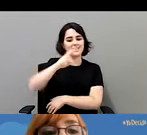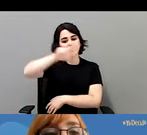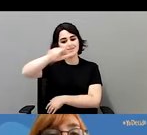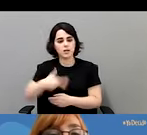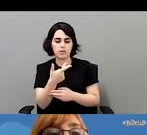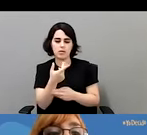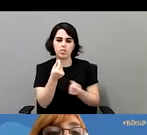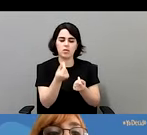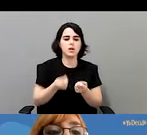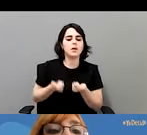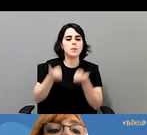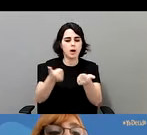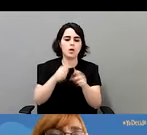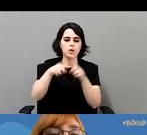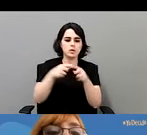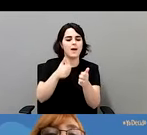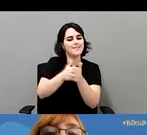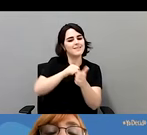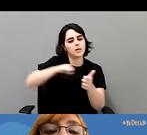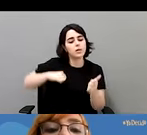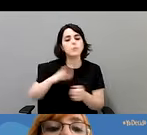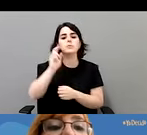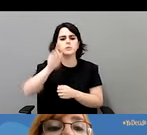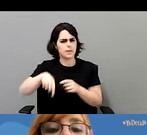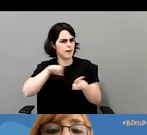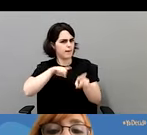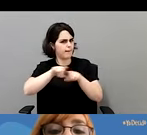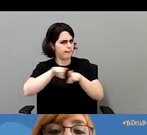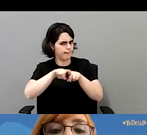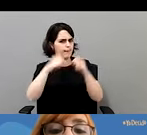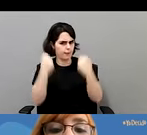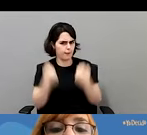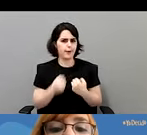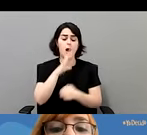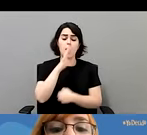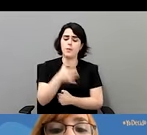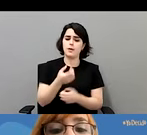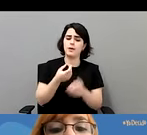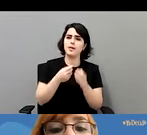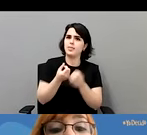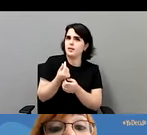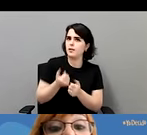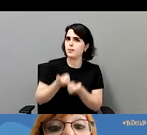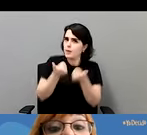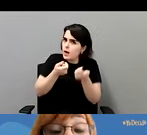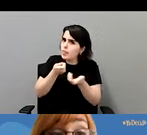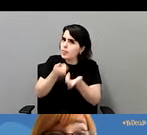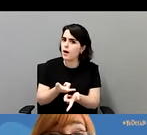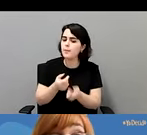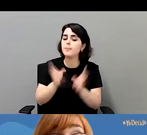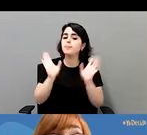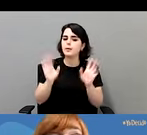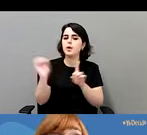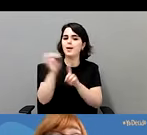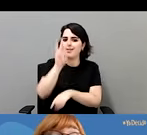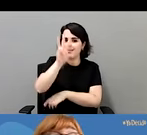más dinero para la asistencia personal. Pero también voy a ser crítica, ¿eh? Porque claro, da más dinero, pero fijaros, el grado 3,